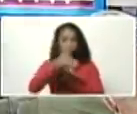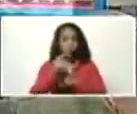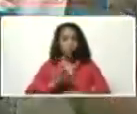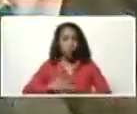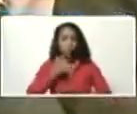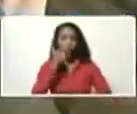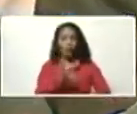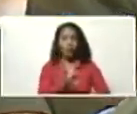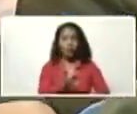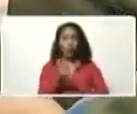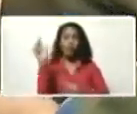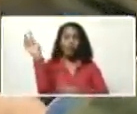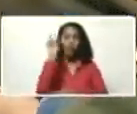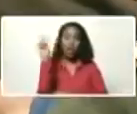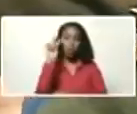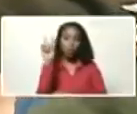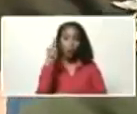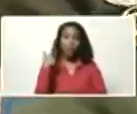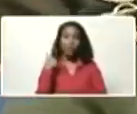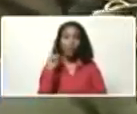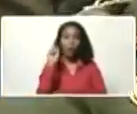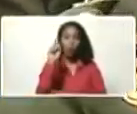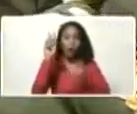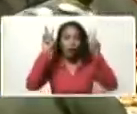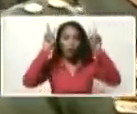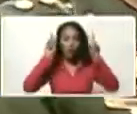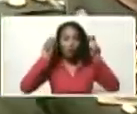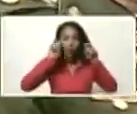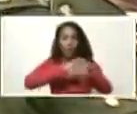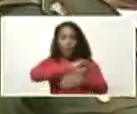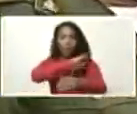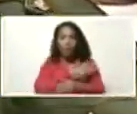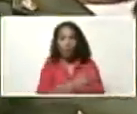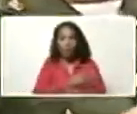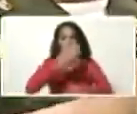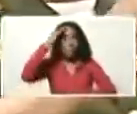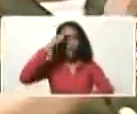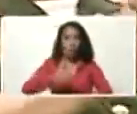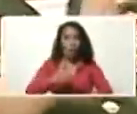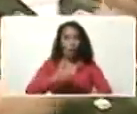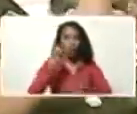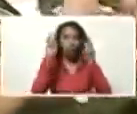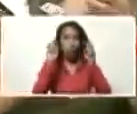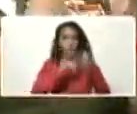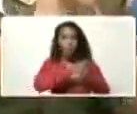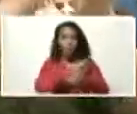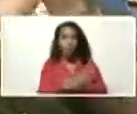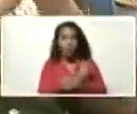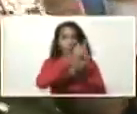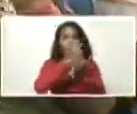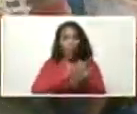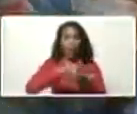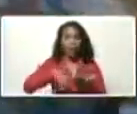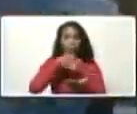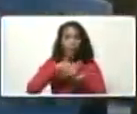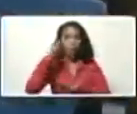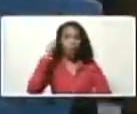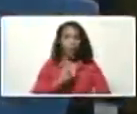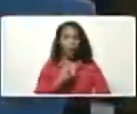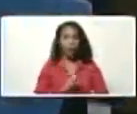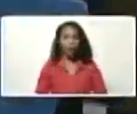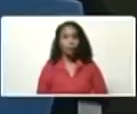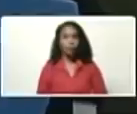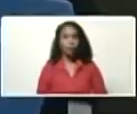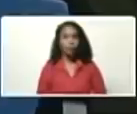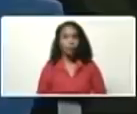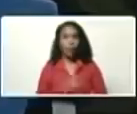decir, Venezuela tiene una nueva fuerza militar, una nueva Fuerza Armada Nacional Bolivariana,